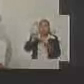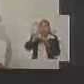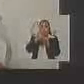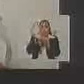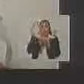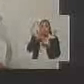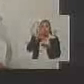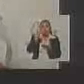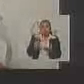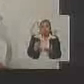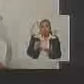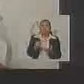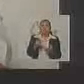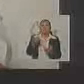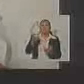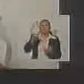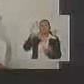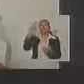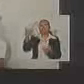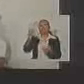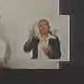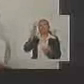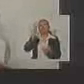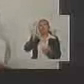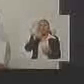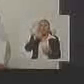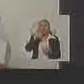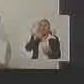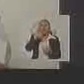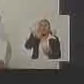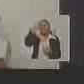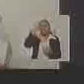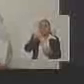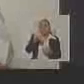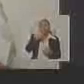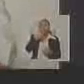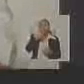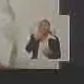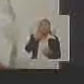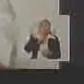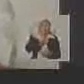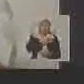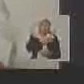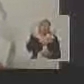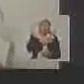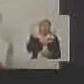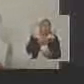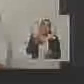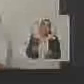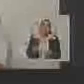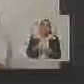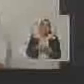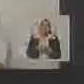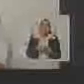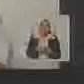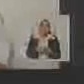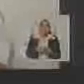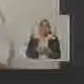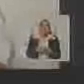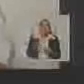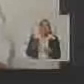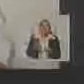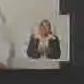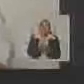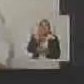cursos para los niños de padres solteros, madres solteras, y a su vez reactivaremos la economía para